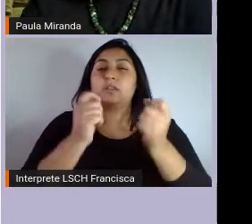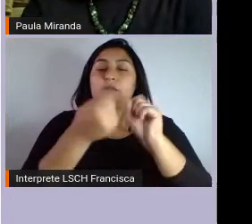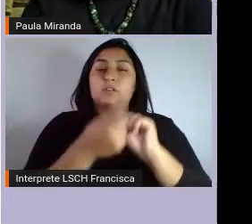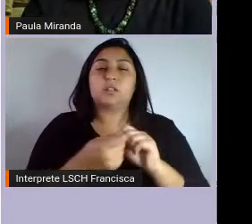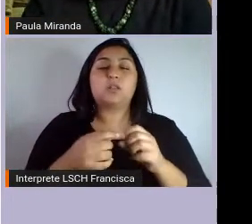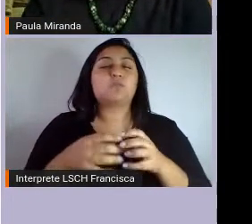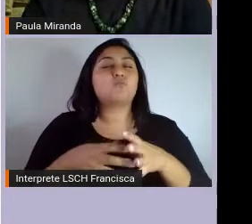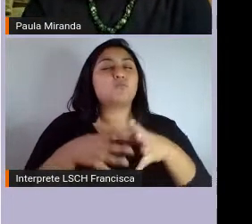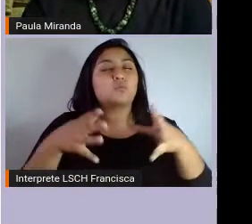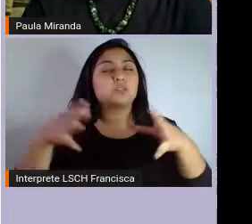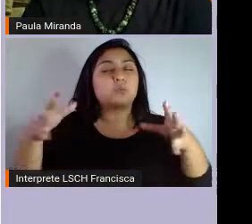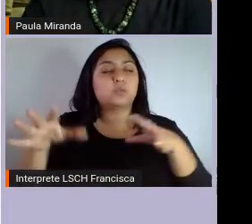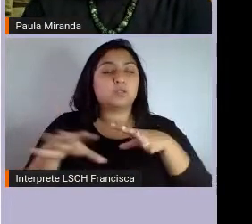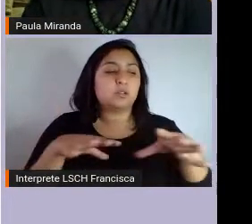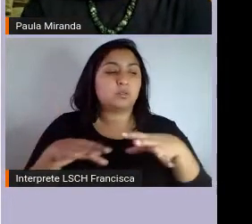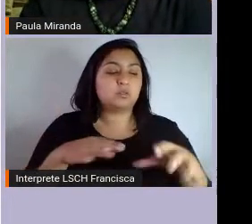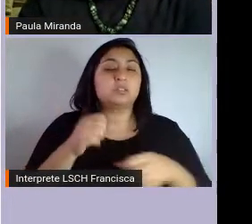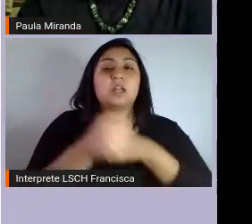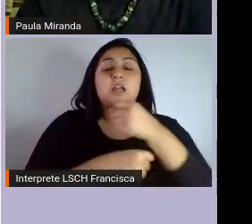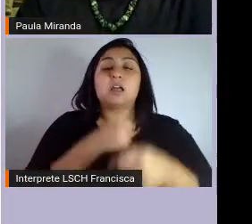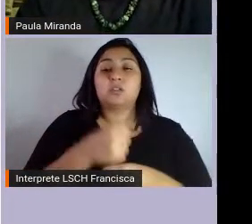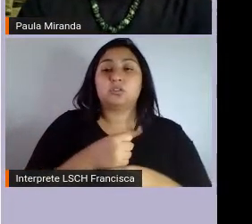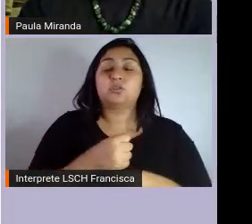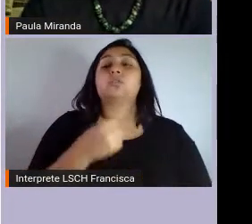57, muy, muy importante.